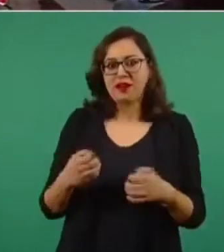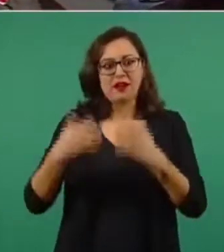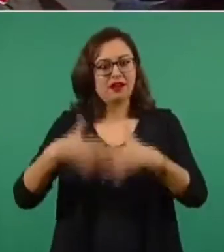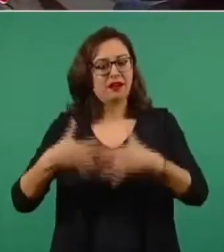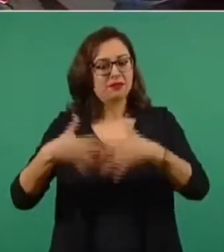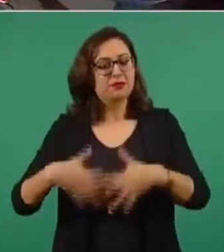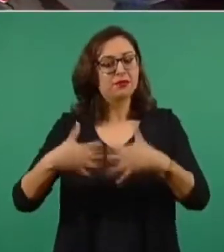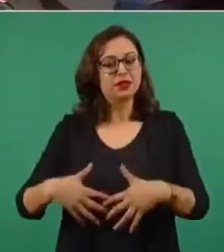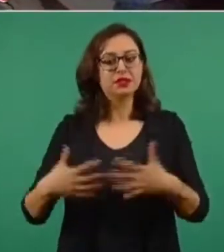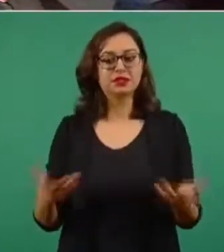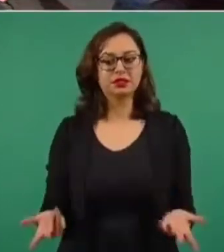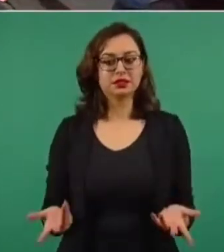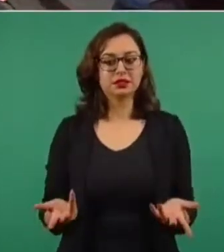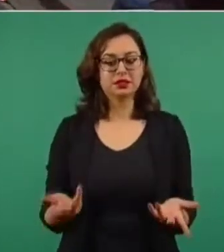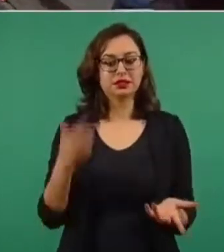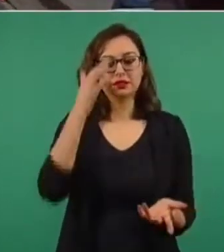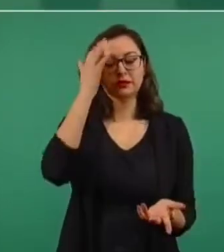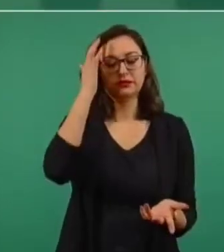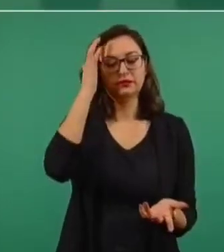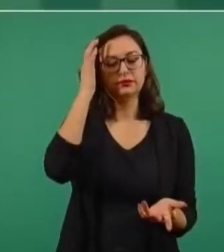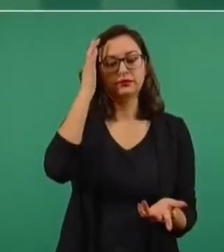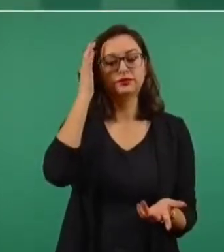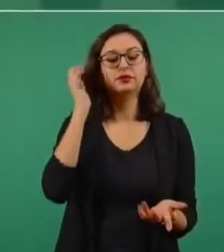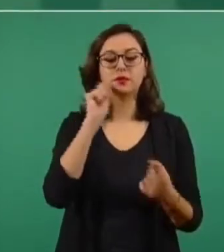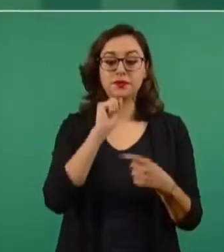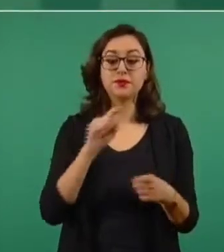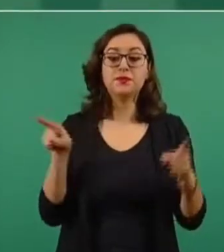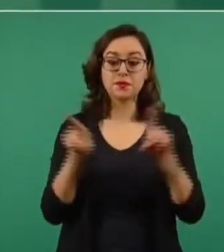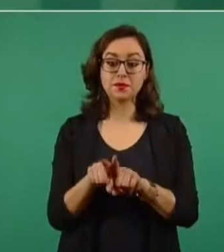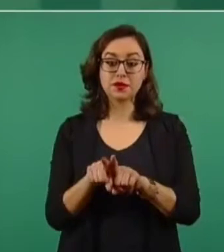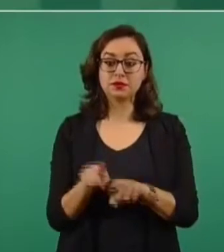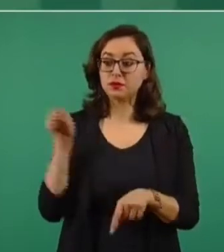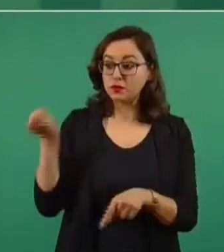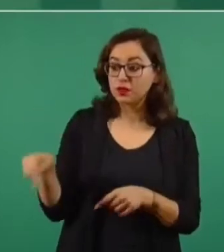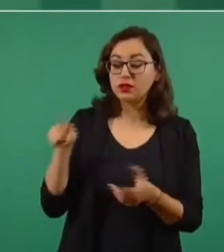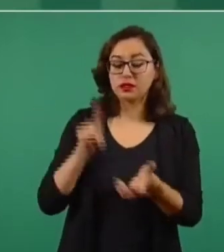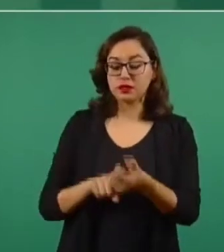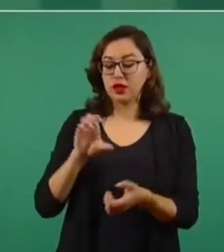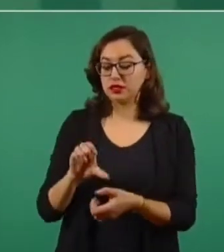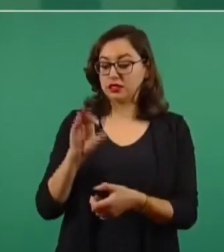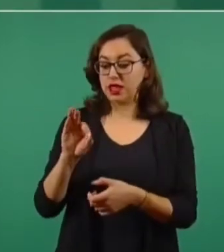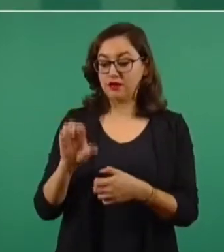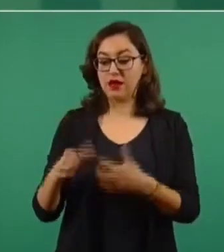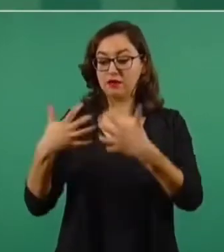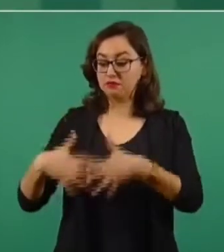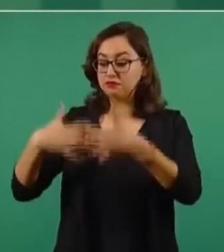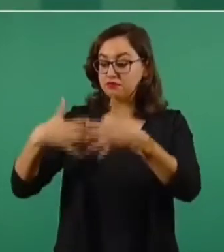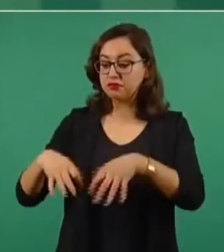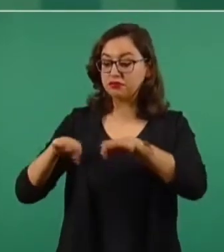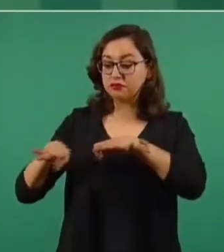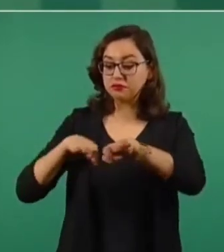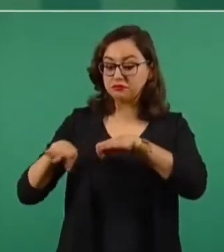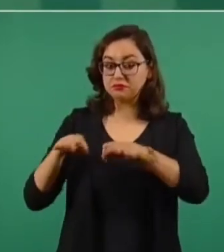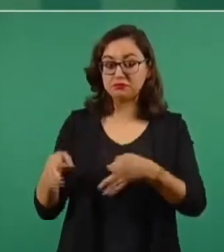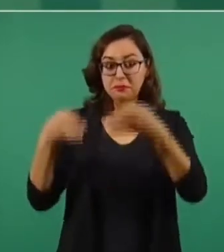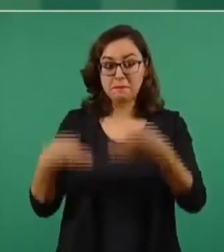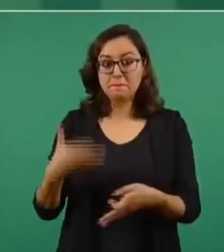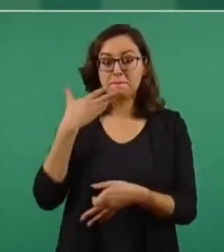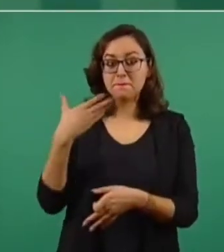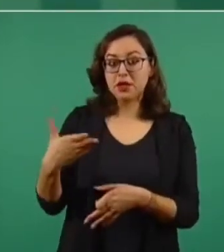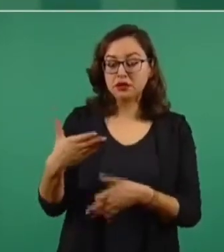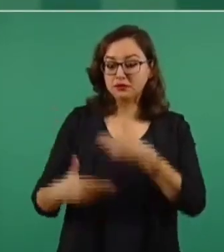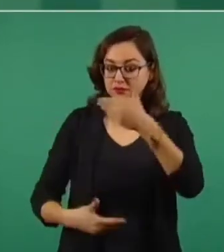cuando por esa empresa pública, si se maneja como se está haciendo, con